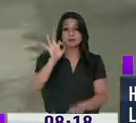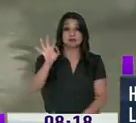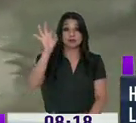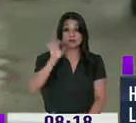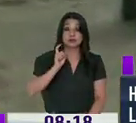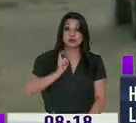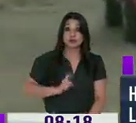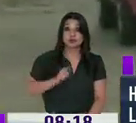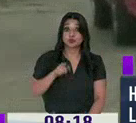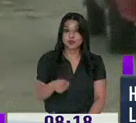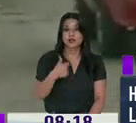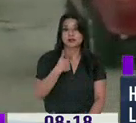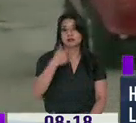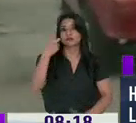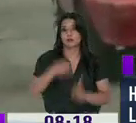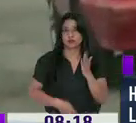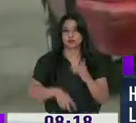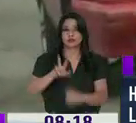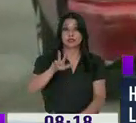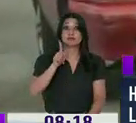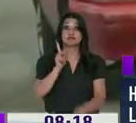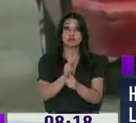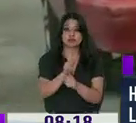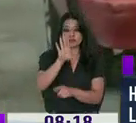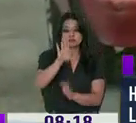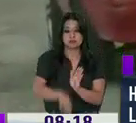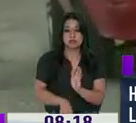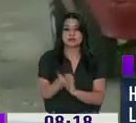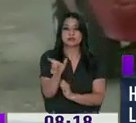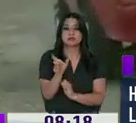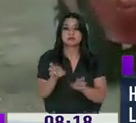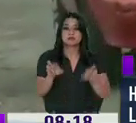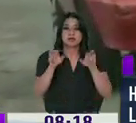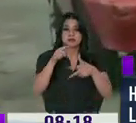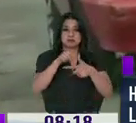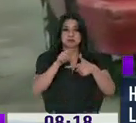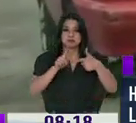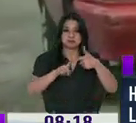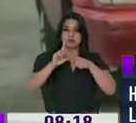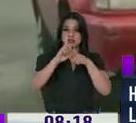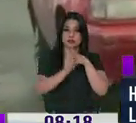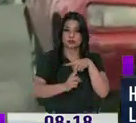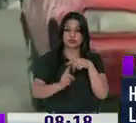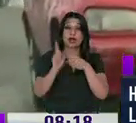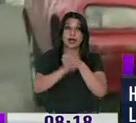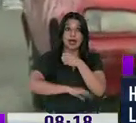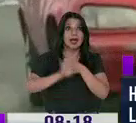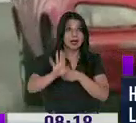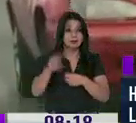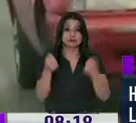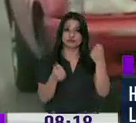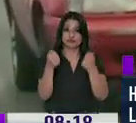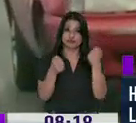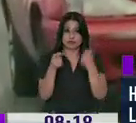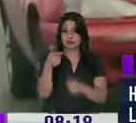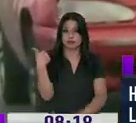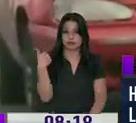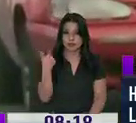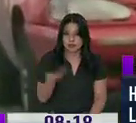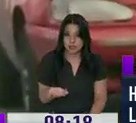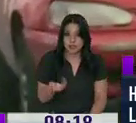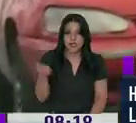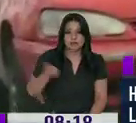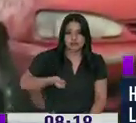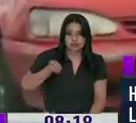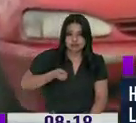básico unificado y 3 puntos en la licencia. Por lo general son este tipo de sanciones las que reciben los conductores si no tienen